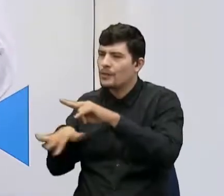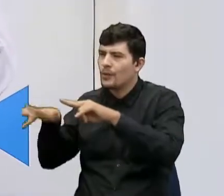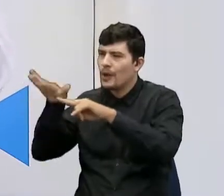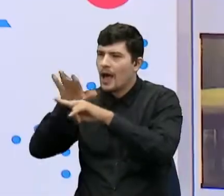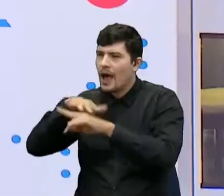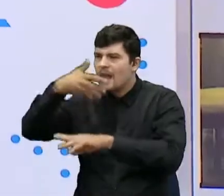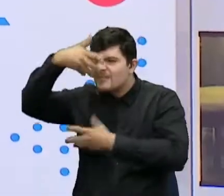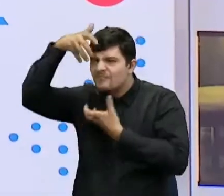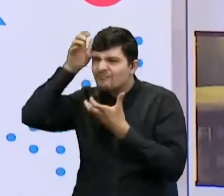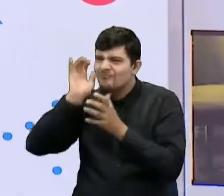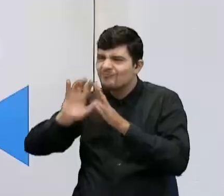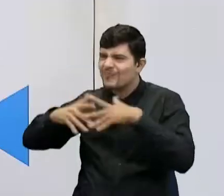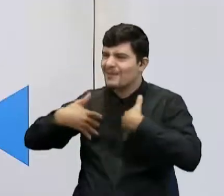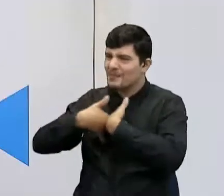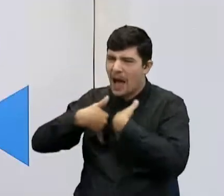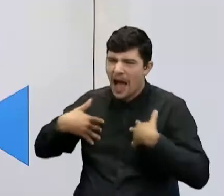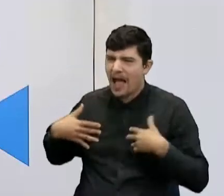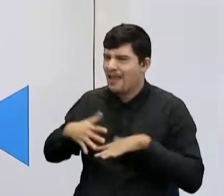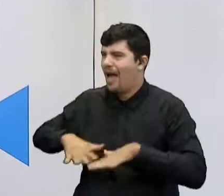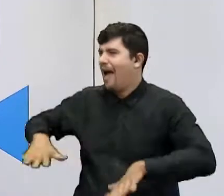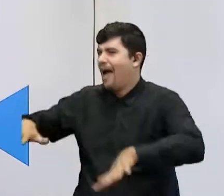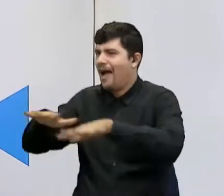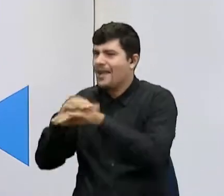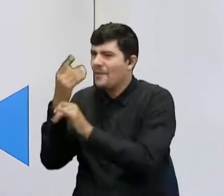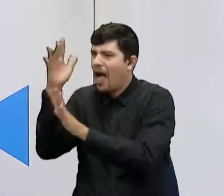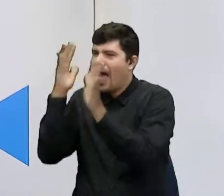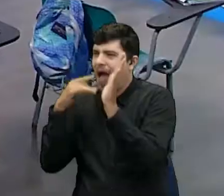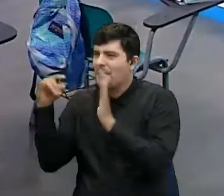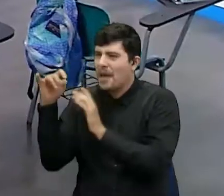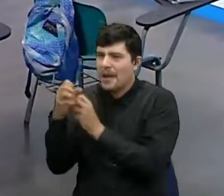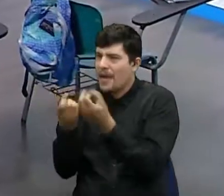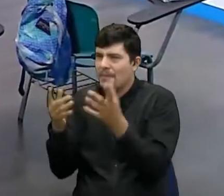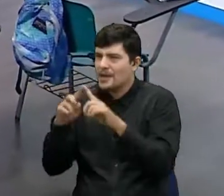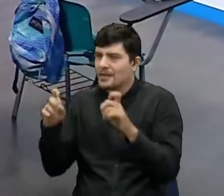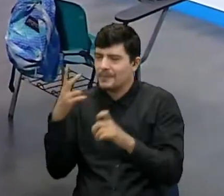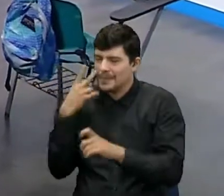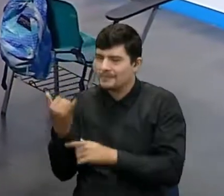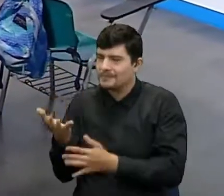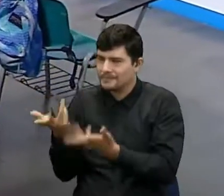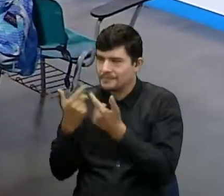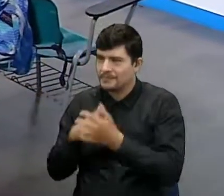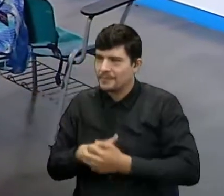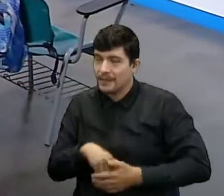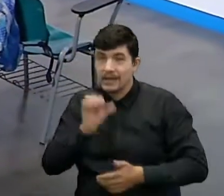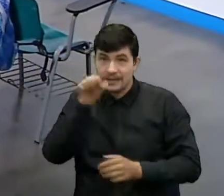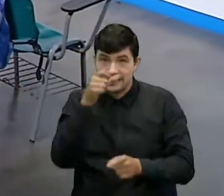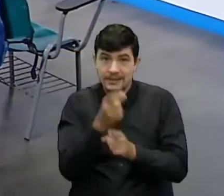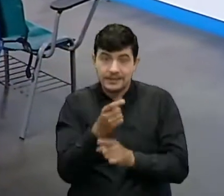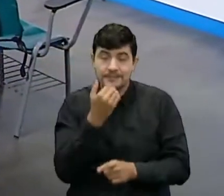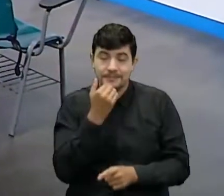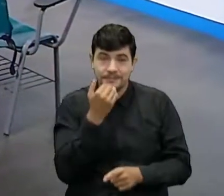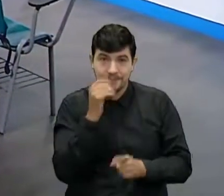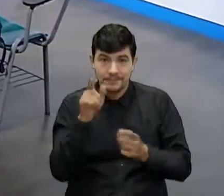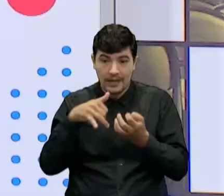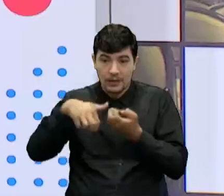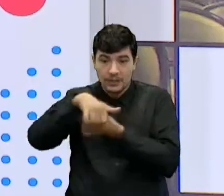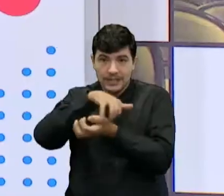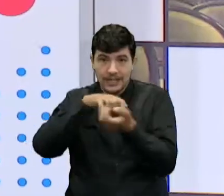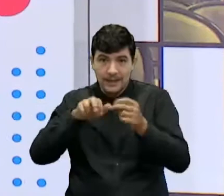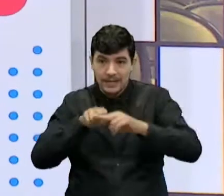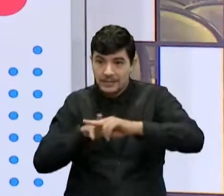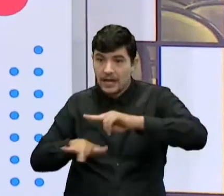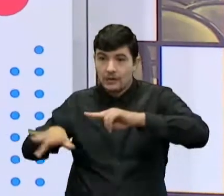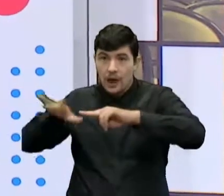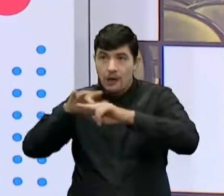de leopardos De todo lo que hay en un bosque, puede ser Bueno, mire En este ecosistema natural